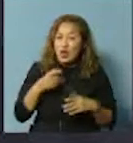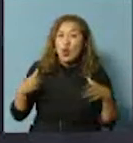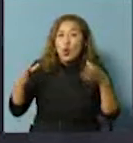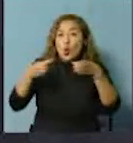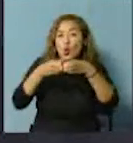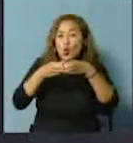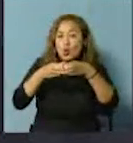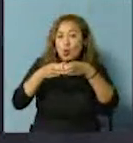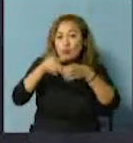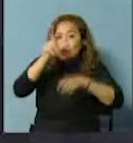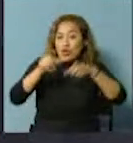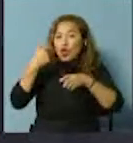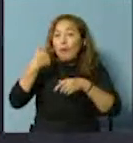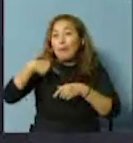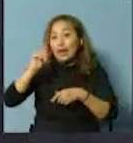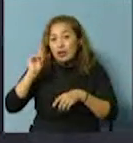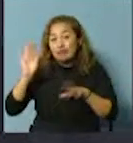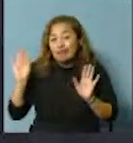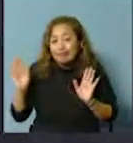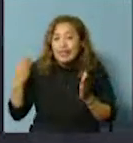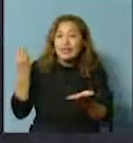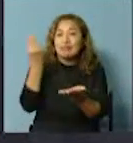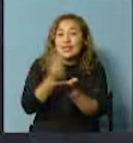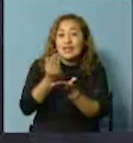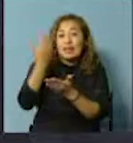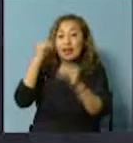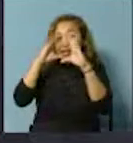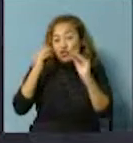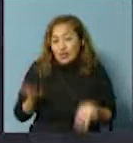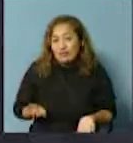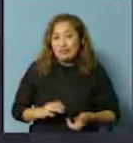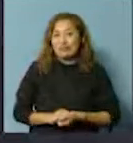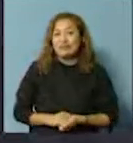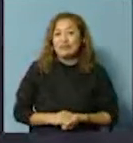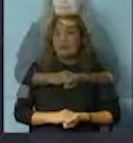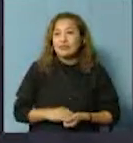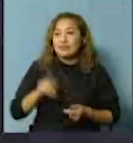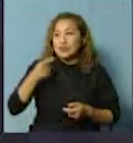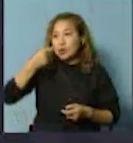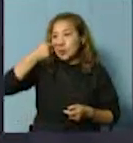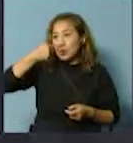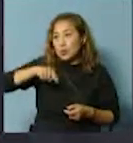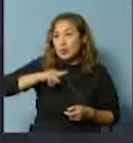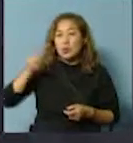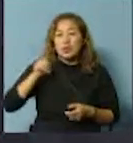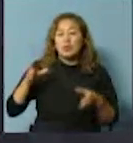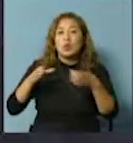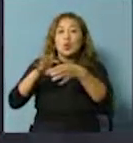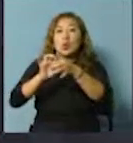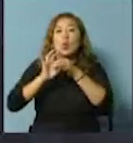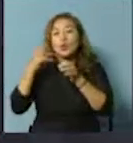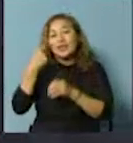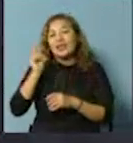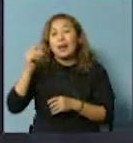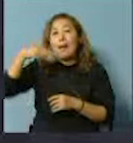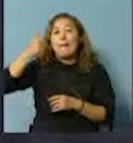para gobernador pero finalmente bueno se presentó en la noche de ayer y también tenemos el frente unir ahí lo vemos